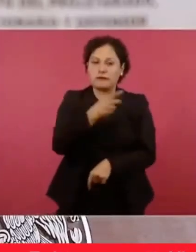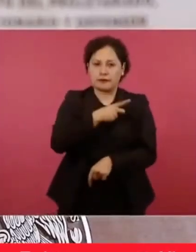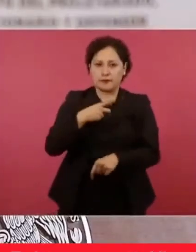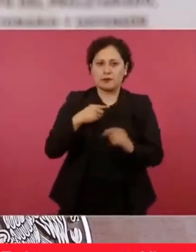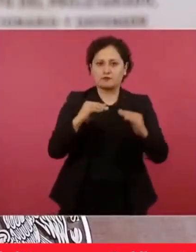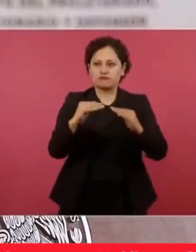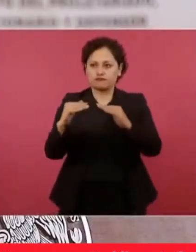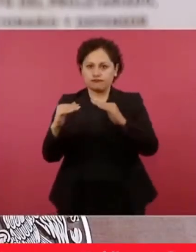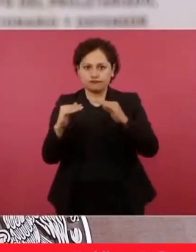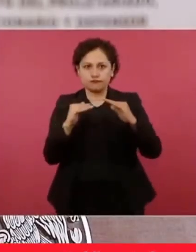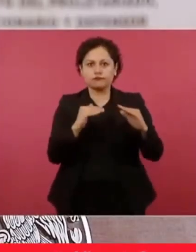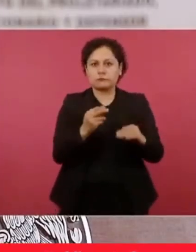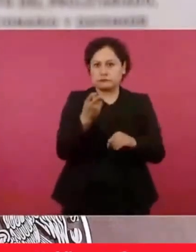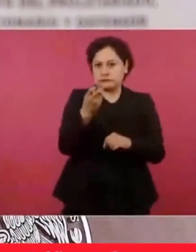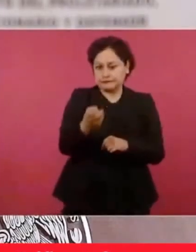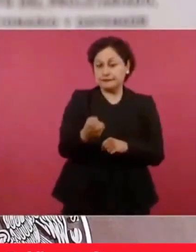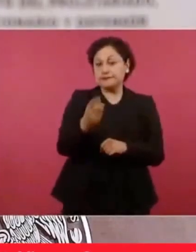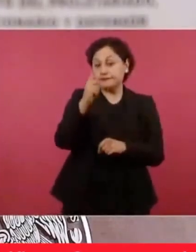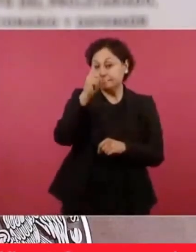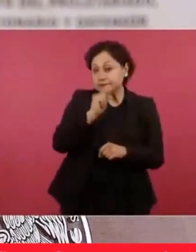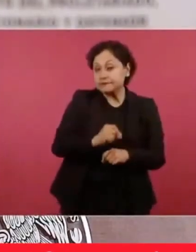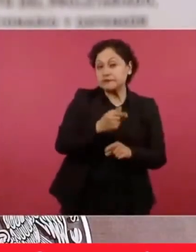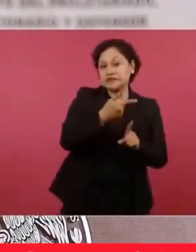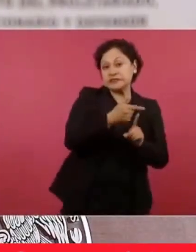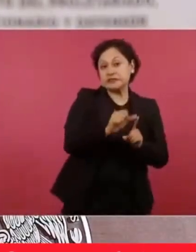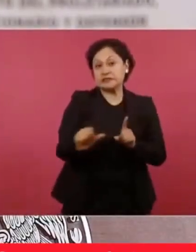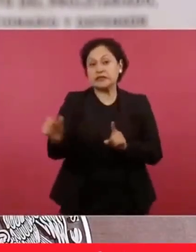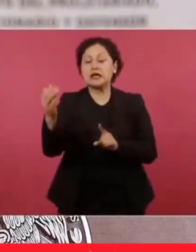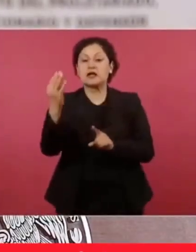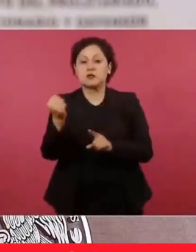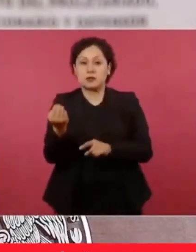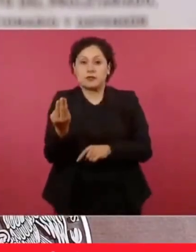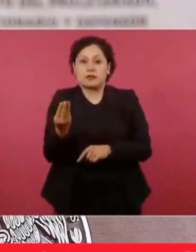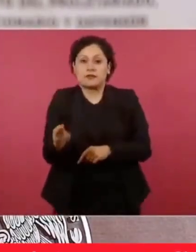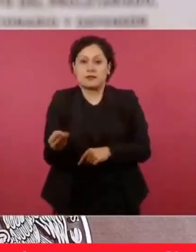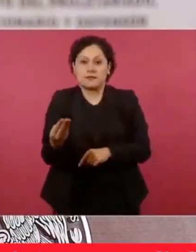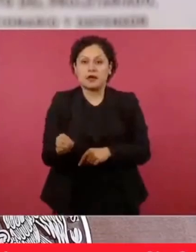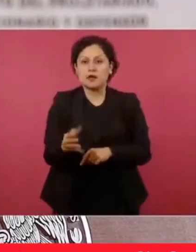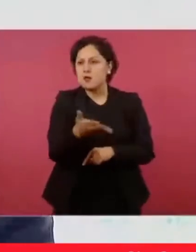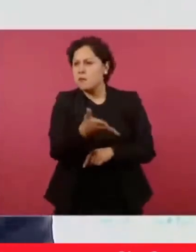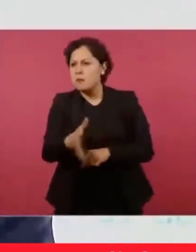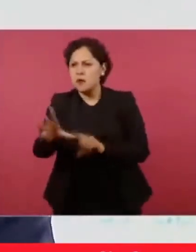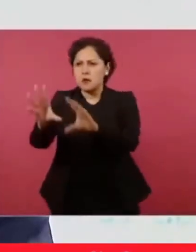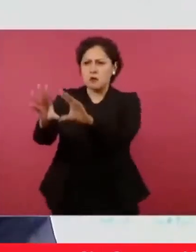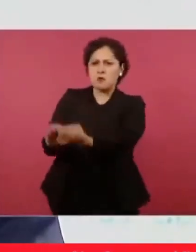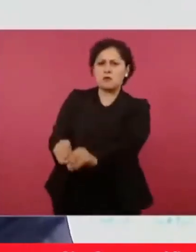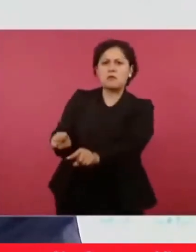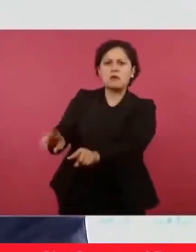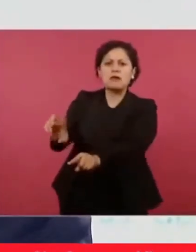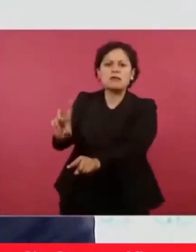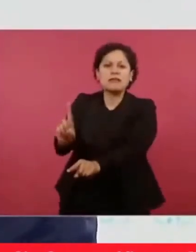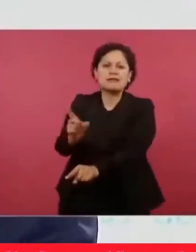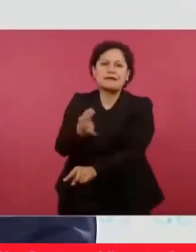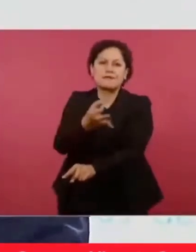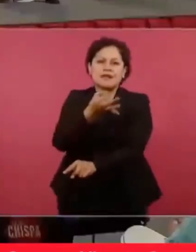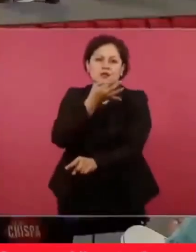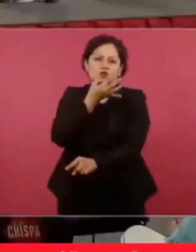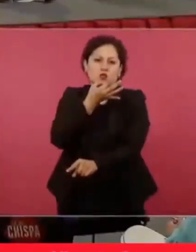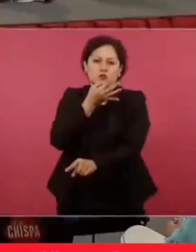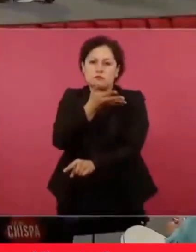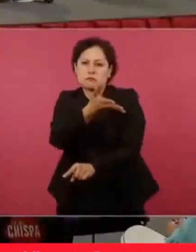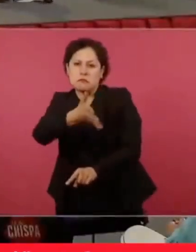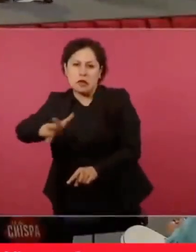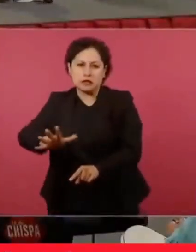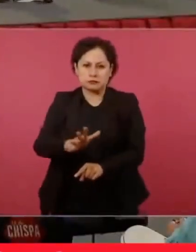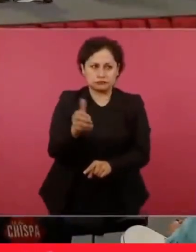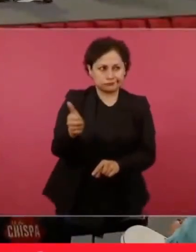los días entre el 7 y 9 de mayo, los periodos en promedio para cada uno de los usuarios fueron de 30 minutos. Ahora vamos a exponer